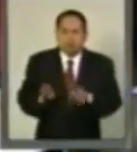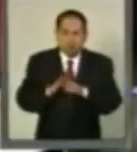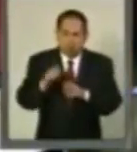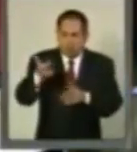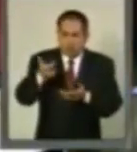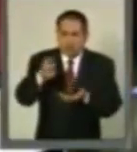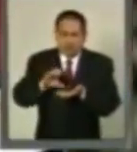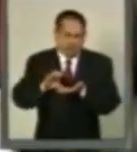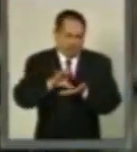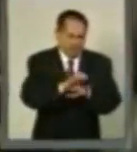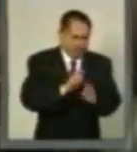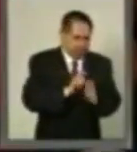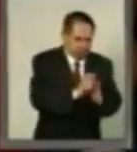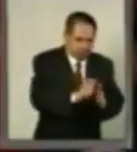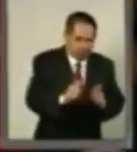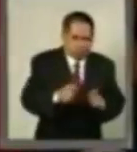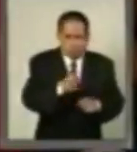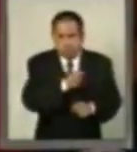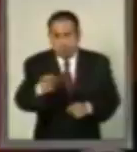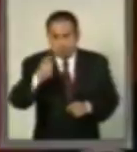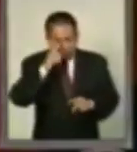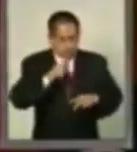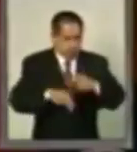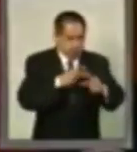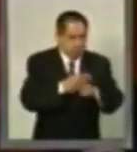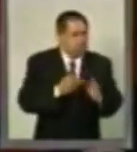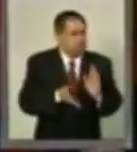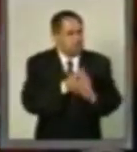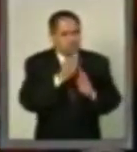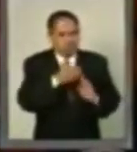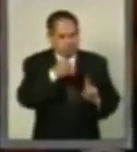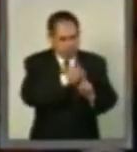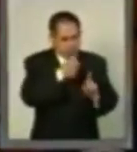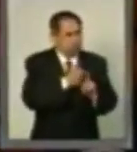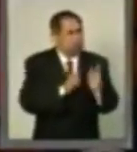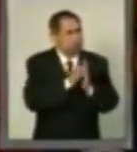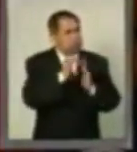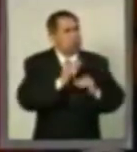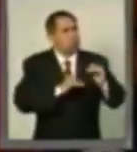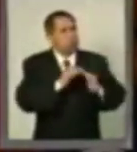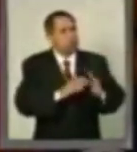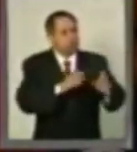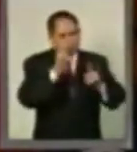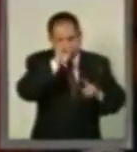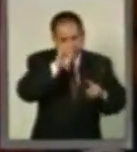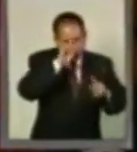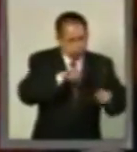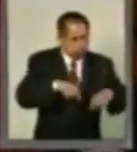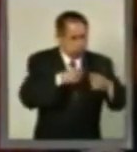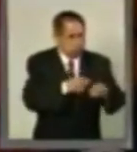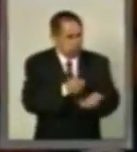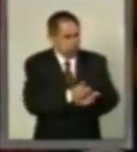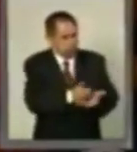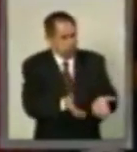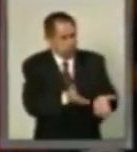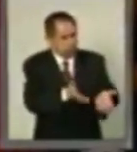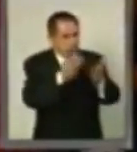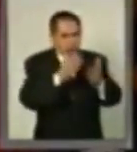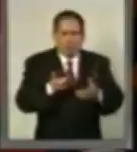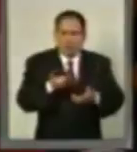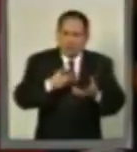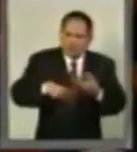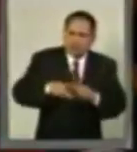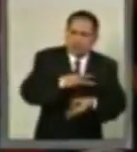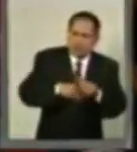recursos para que ellos hagan su autoconstrucción, para que sean asesorados, para reactivar la